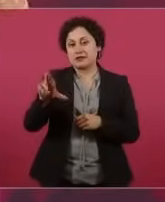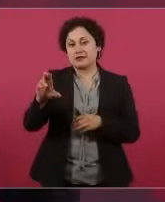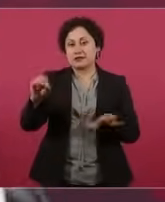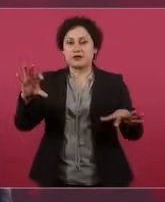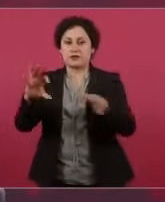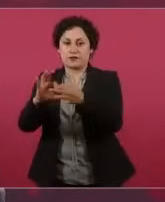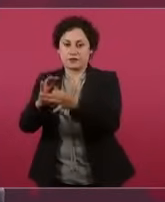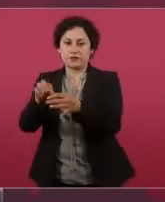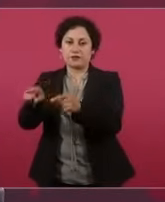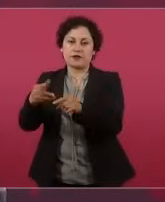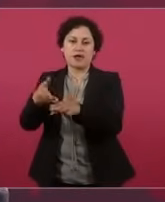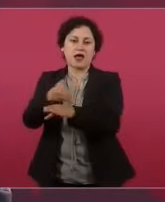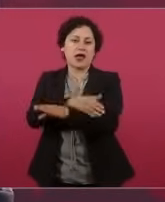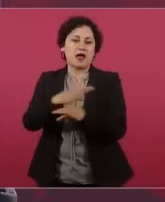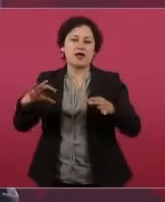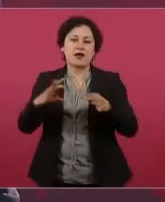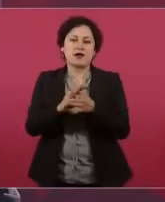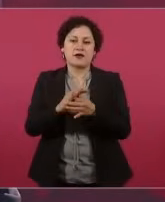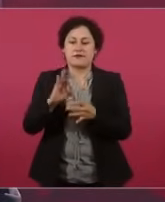Calderón,